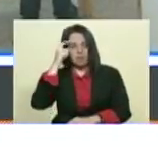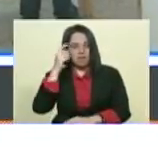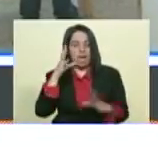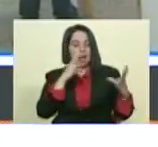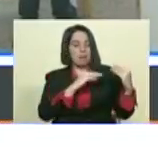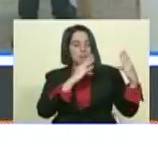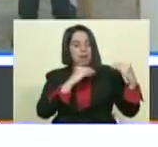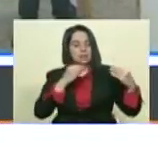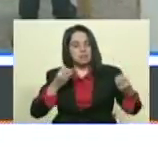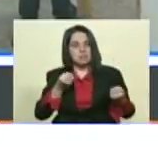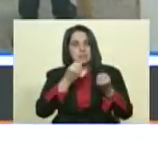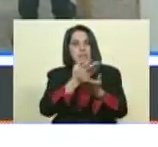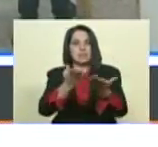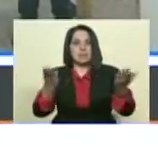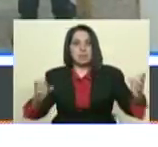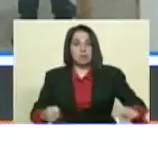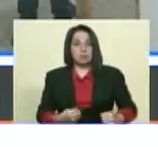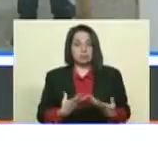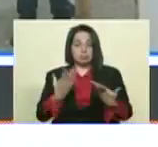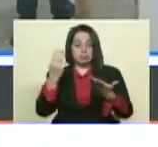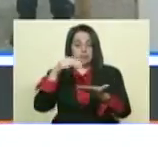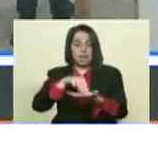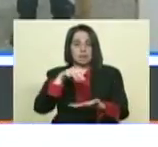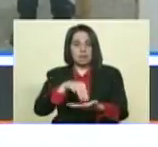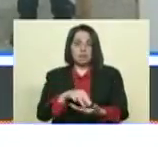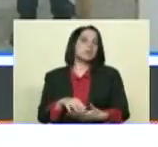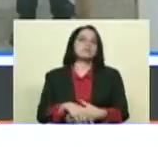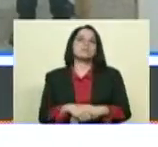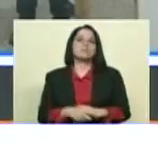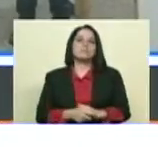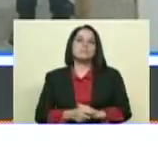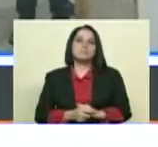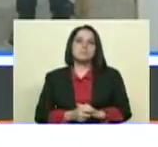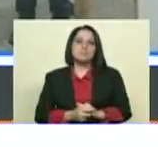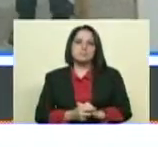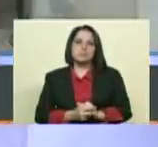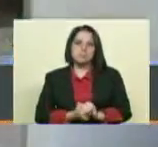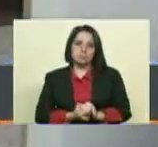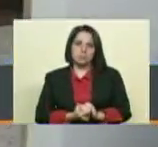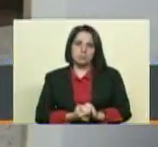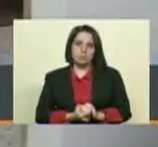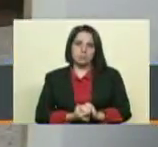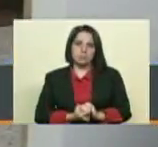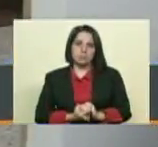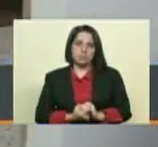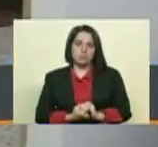esperanza y de renacer del estado Miranda? Adelante, Héctor.